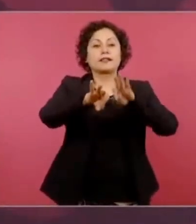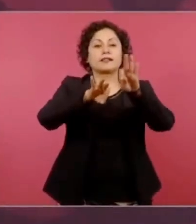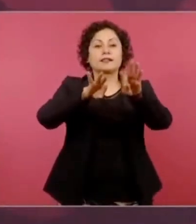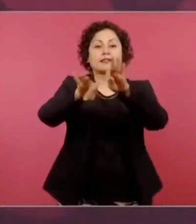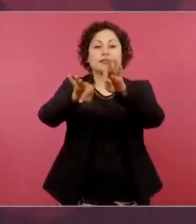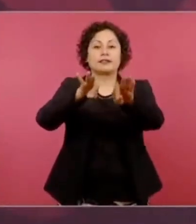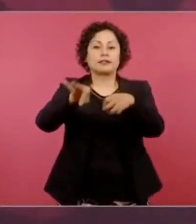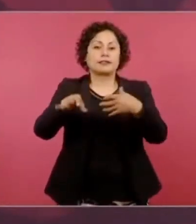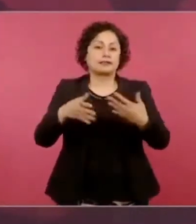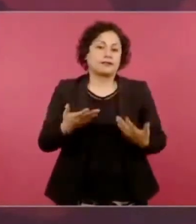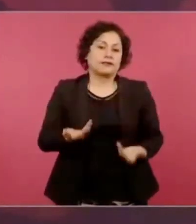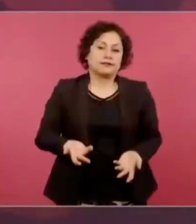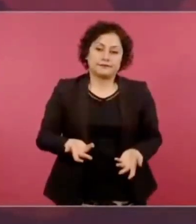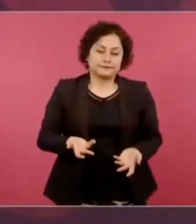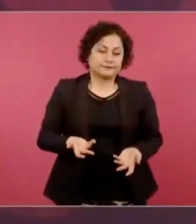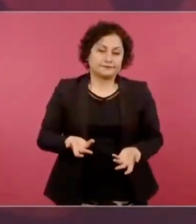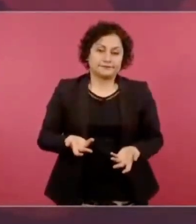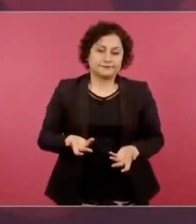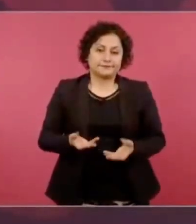diría un